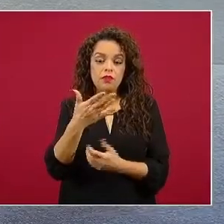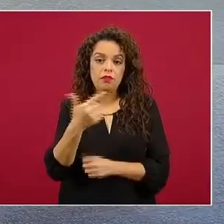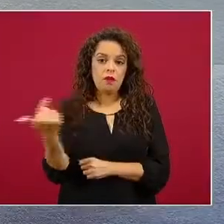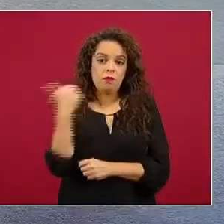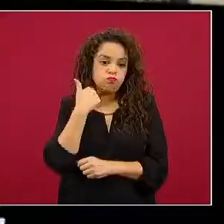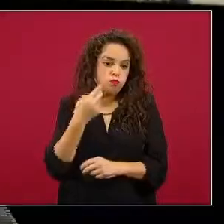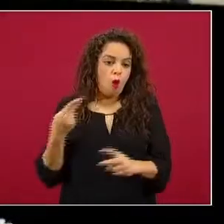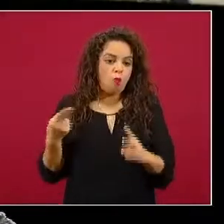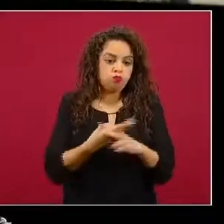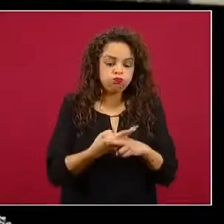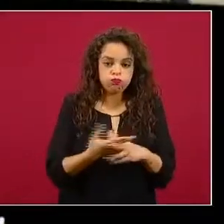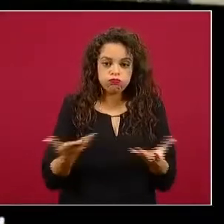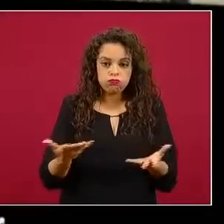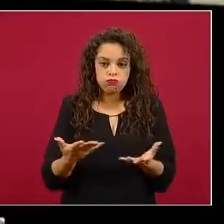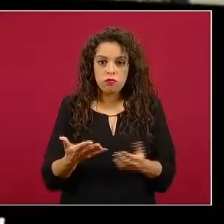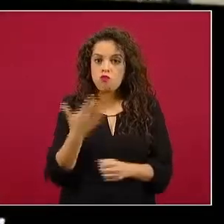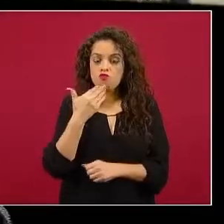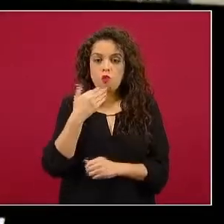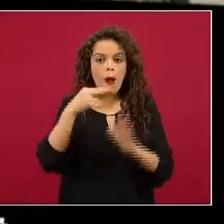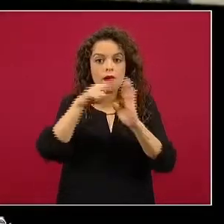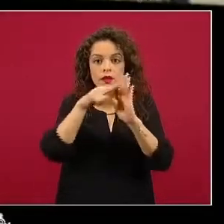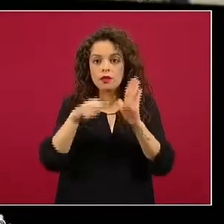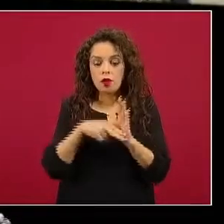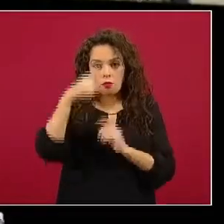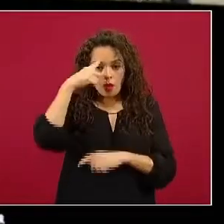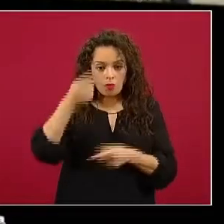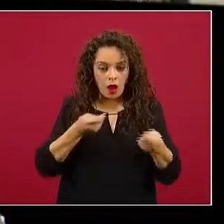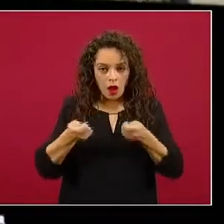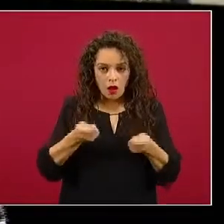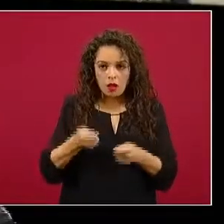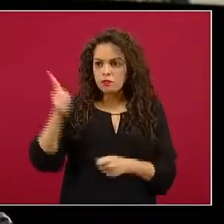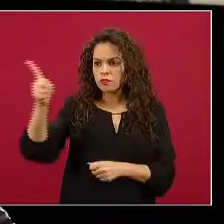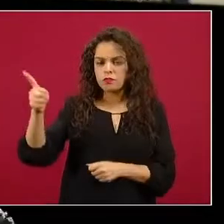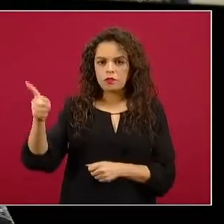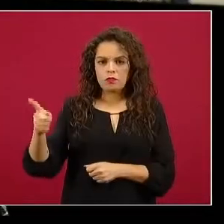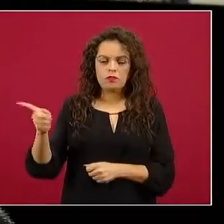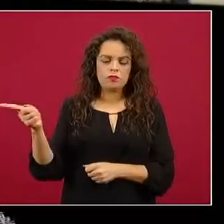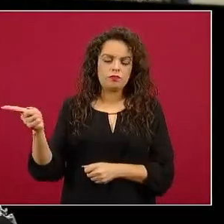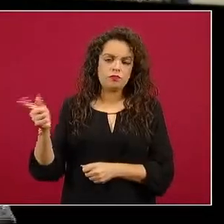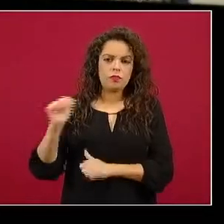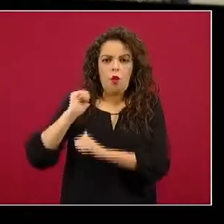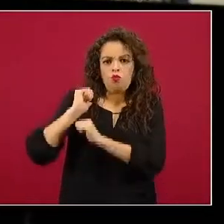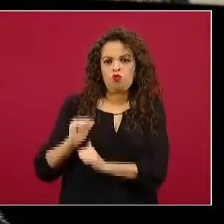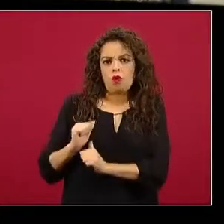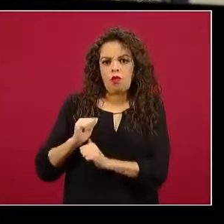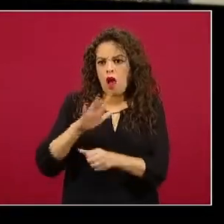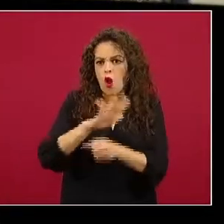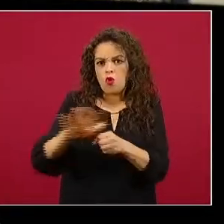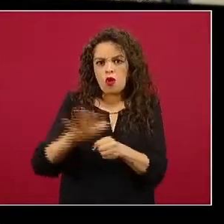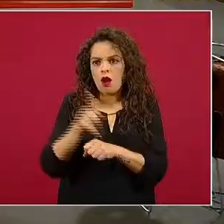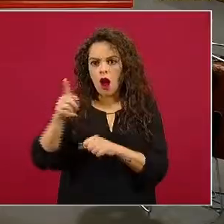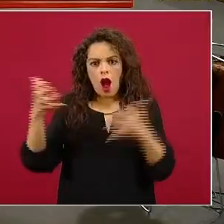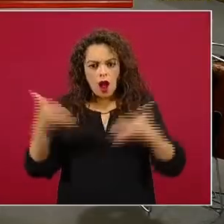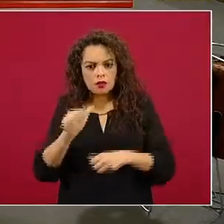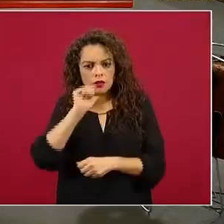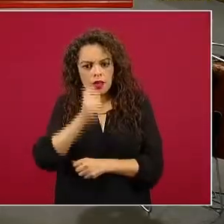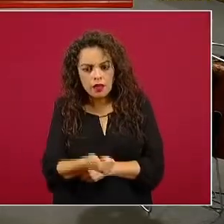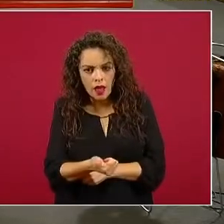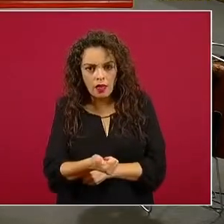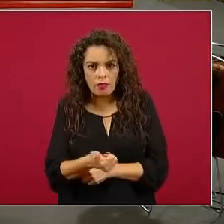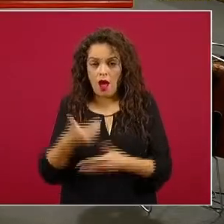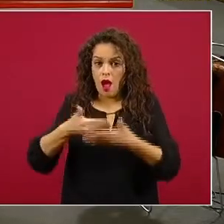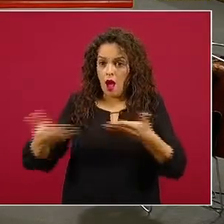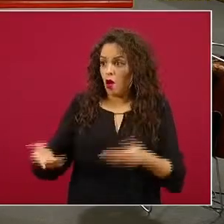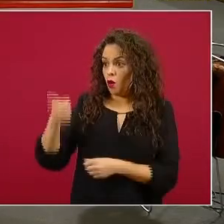norma. Las autoridades locales no han actuado y bueno, pues piden que si la COFEPRIS, siendo parte ahora de su